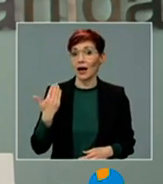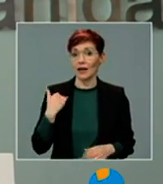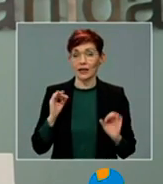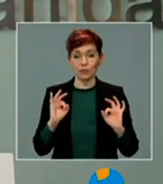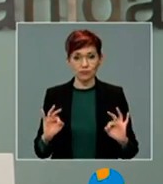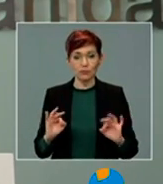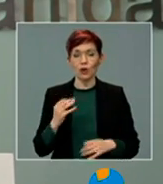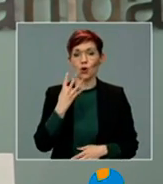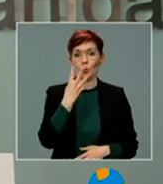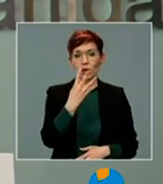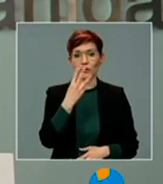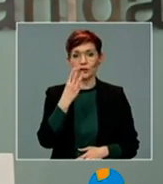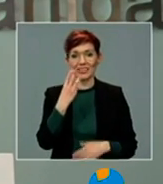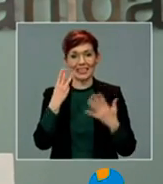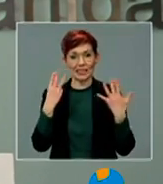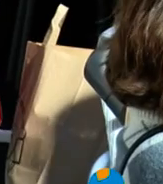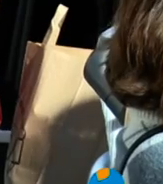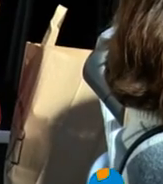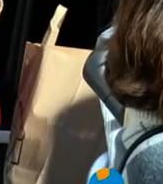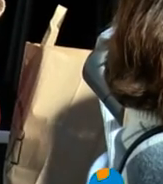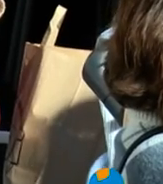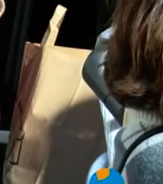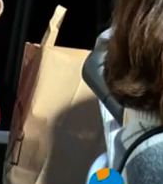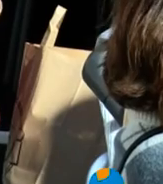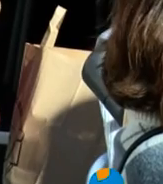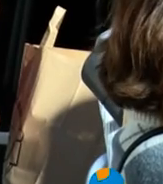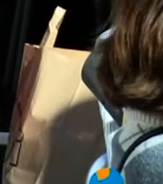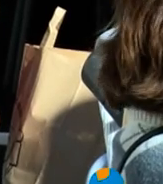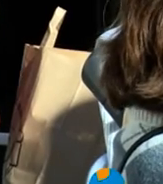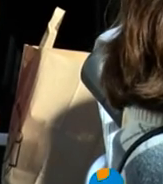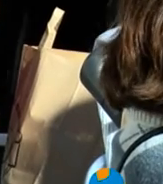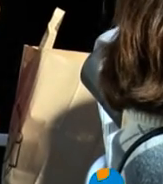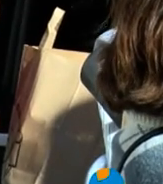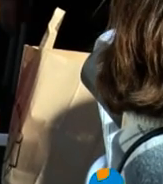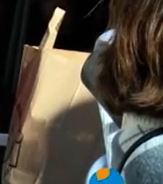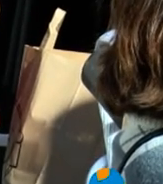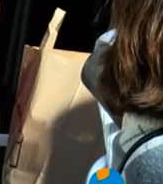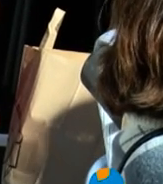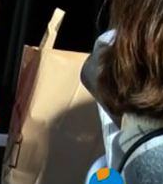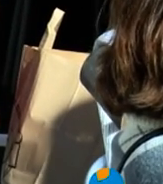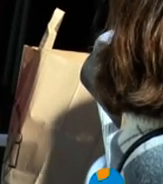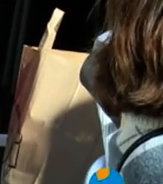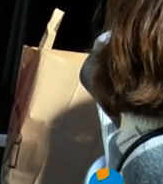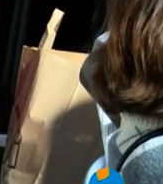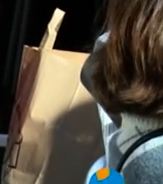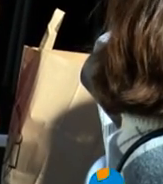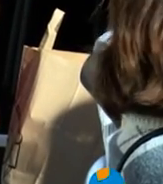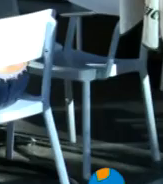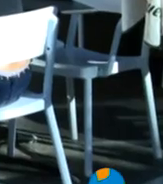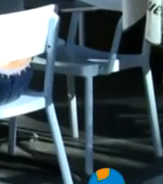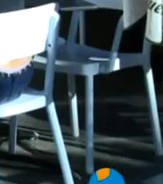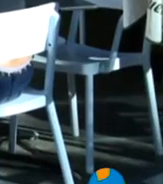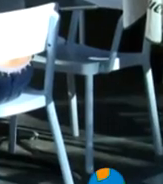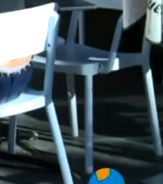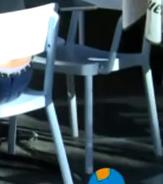tuvimos 438 casos. Esto hace que se produzca un frenazo en la tendencia descendente de los datos y salten todas